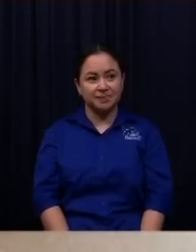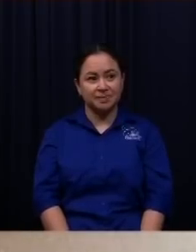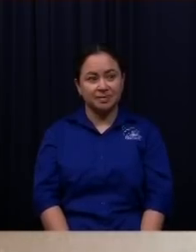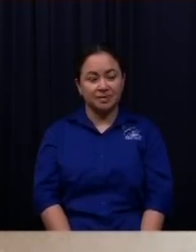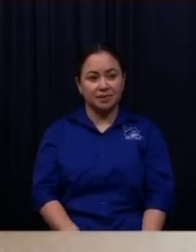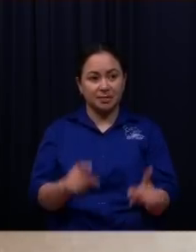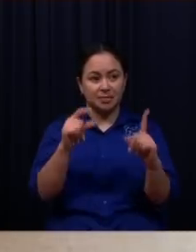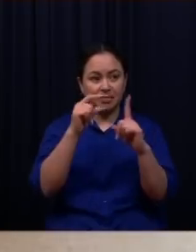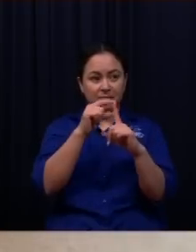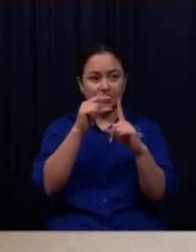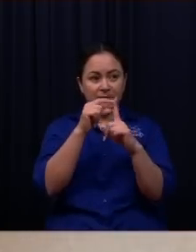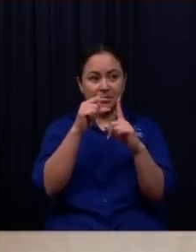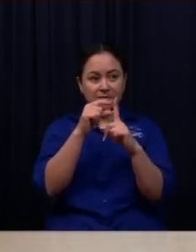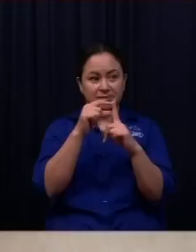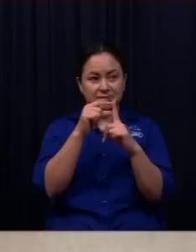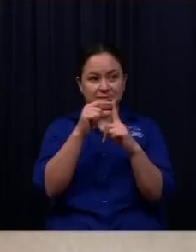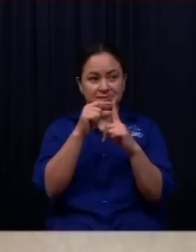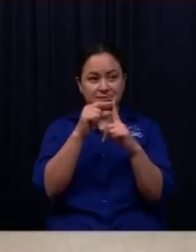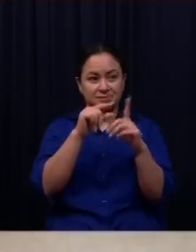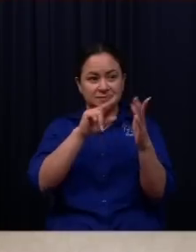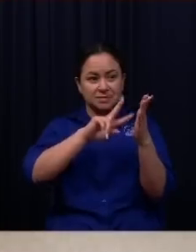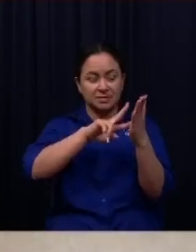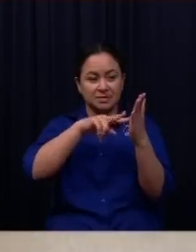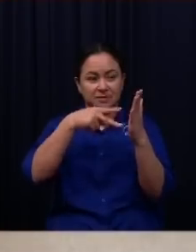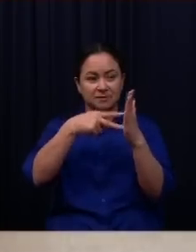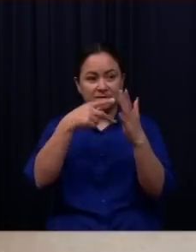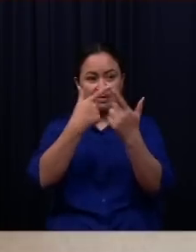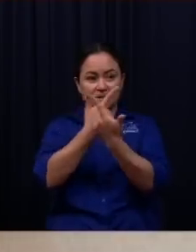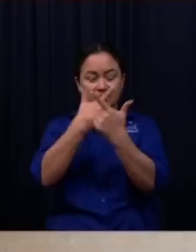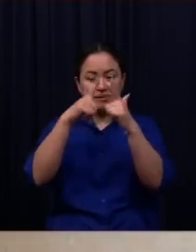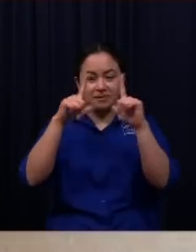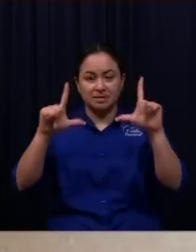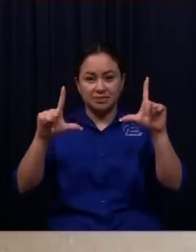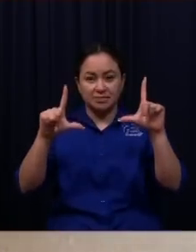Y mire la traducción: libertad para hablar,